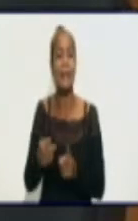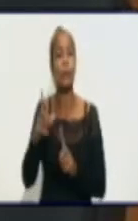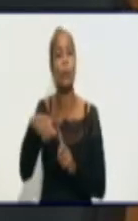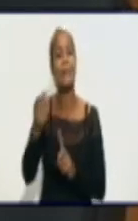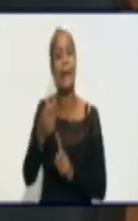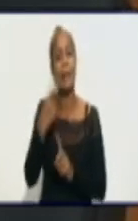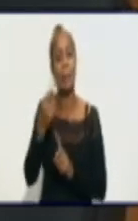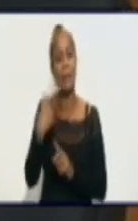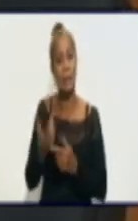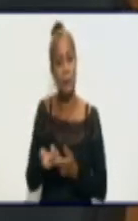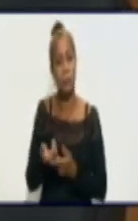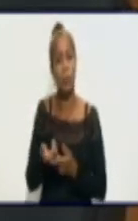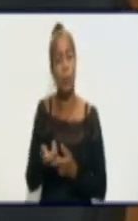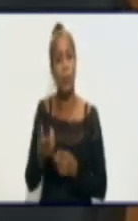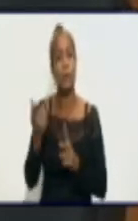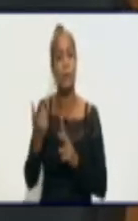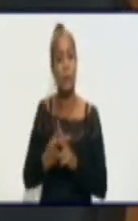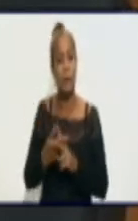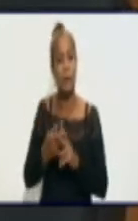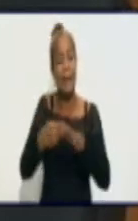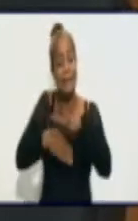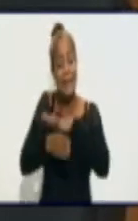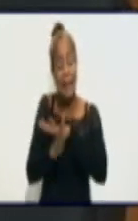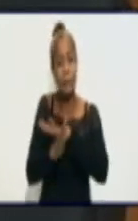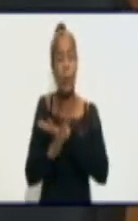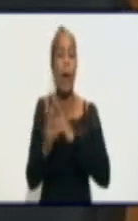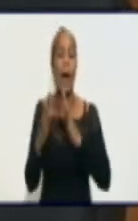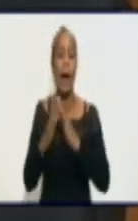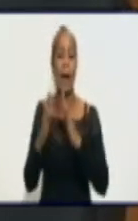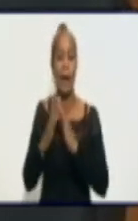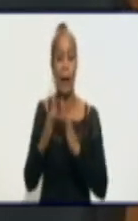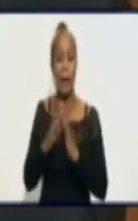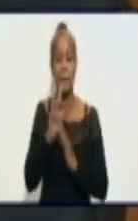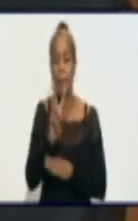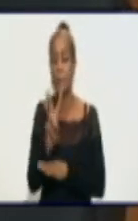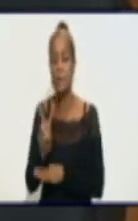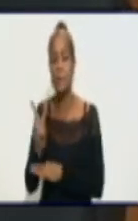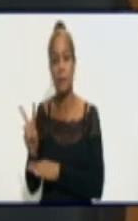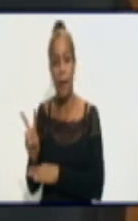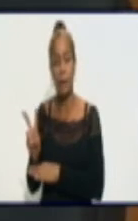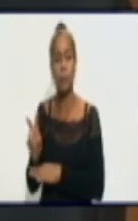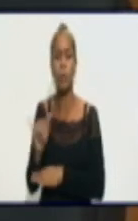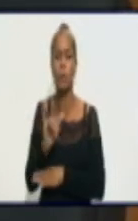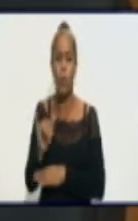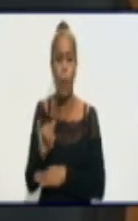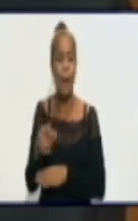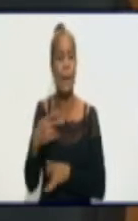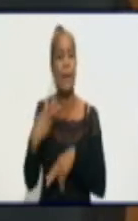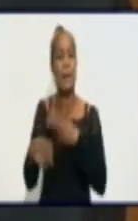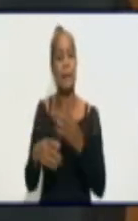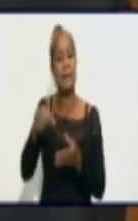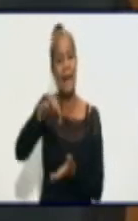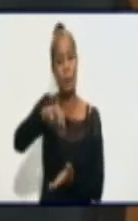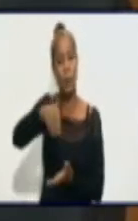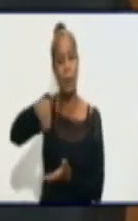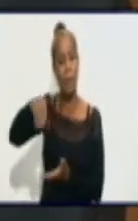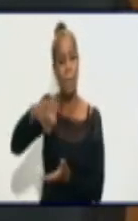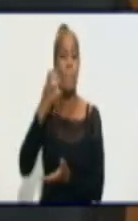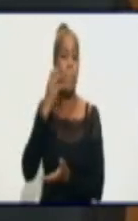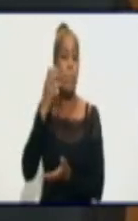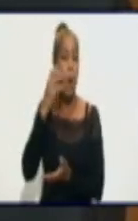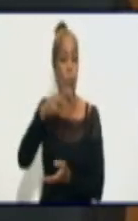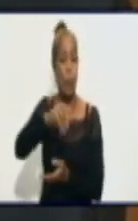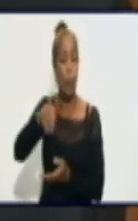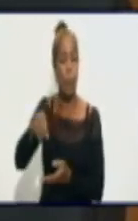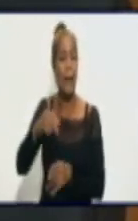adulticidas intra y extra domiciliario. Se está abatizando los depósitos de agua. Y en esto quisiera detenerme un